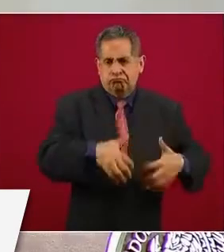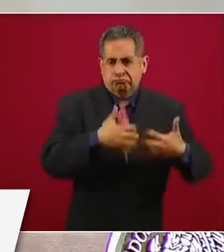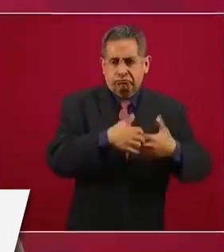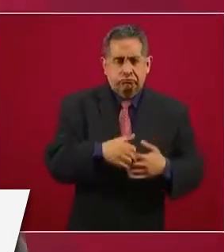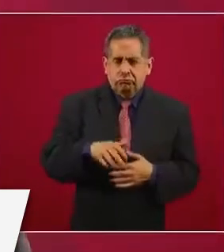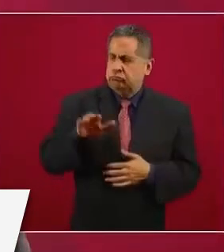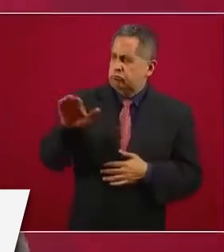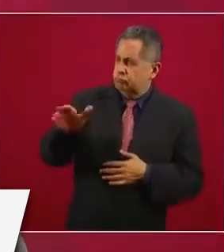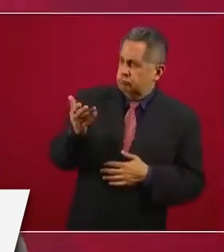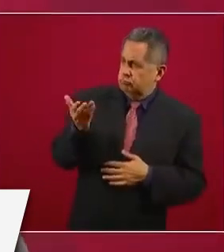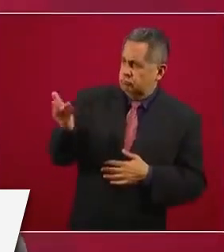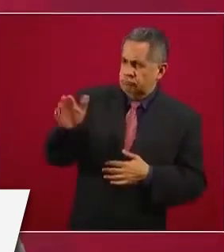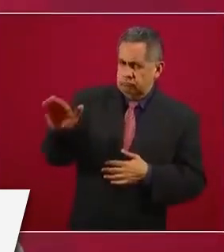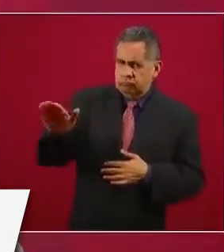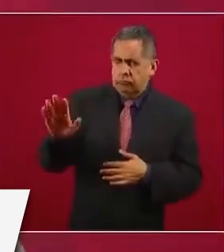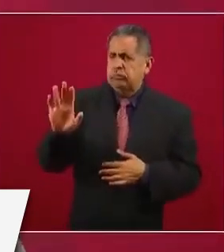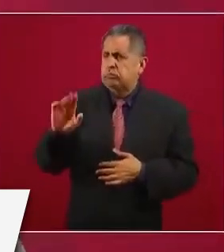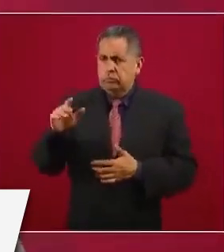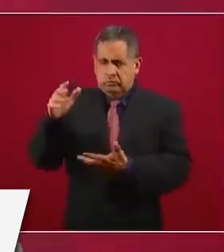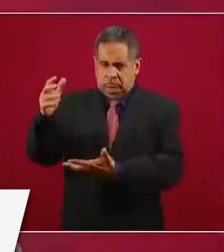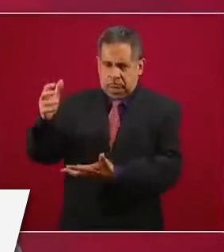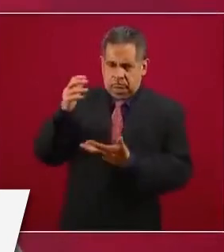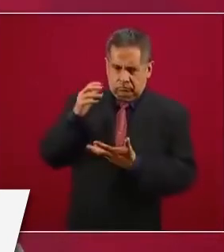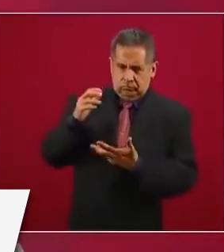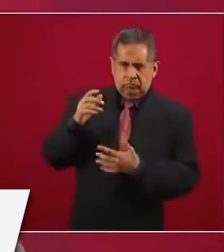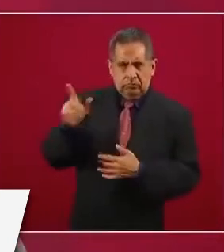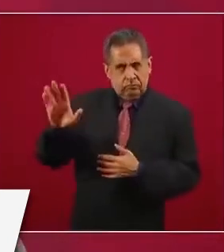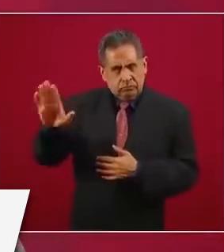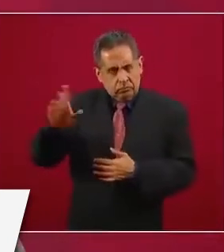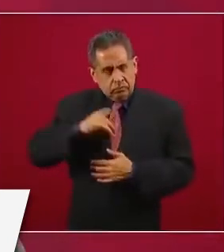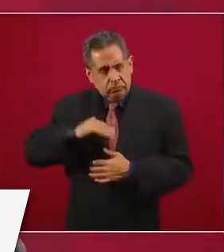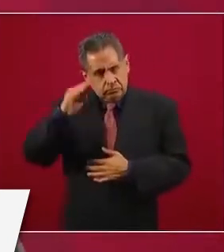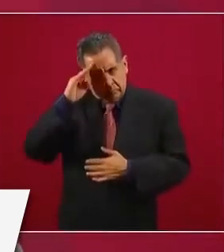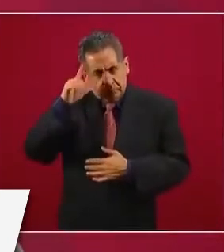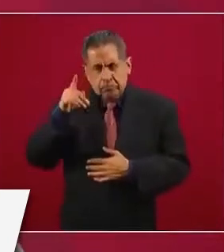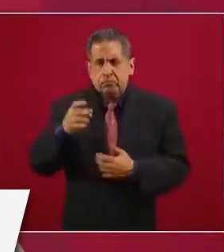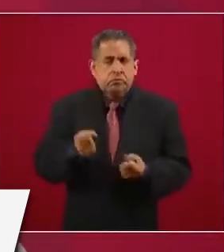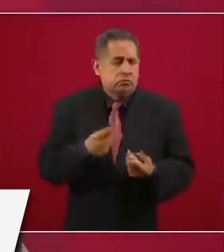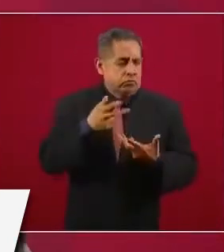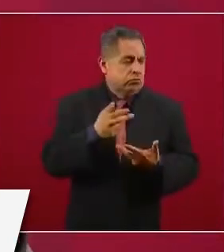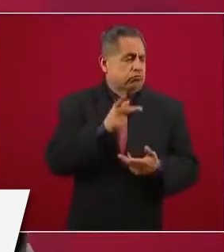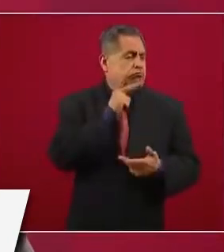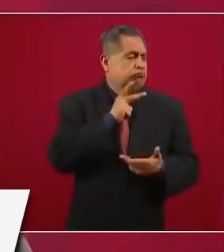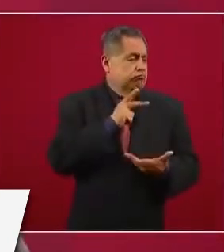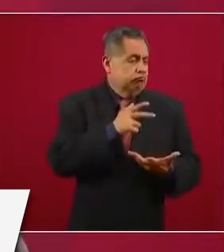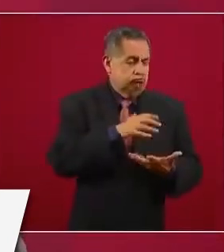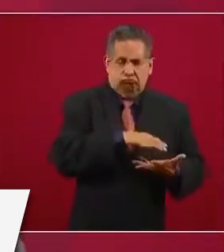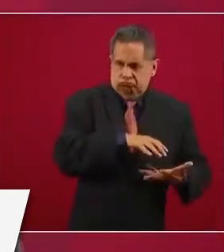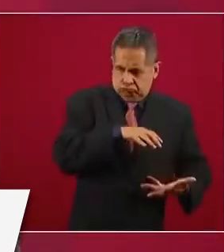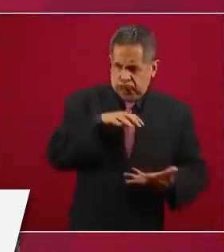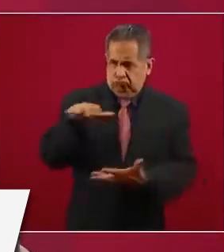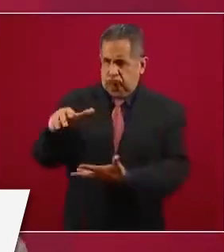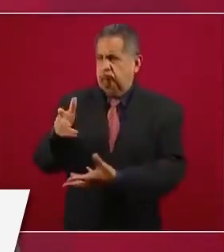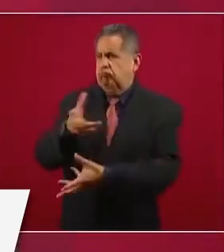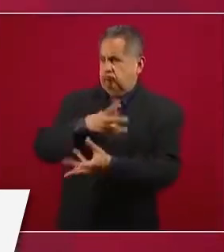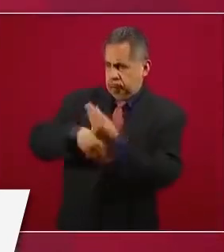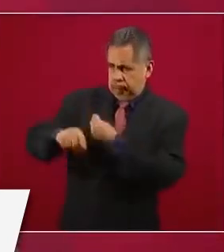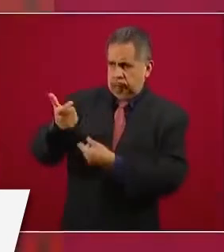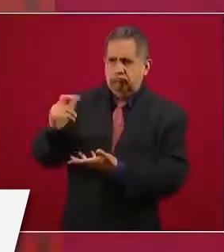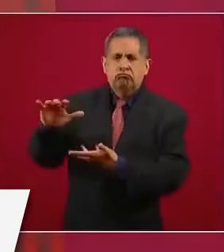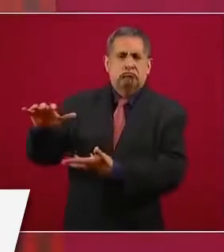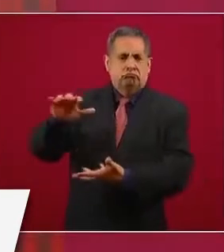pide que en las participaciones se considerara cuánto aportaba Tabasco a la nación en